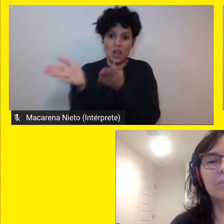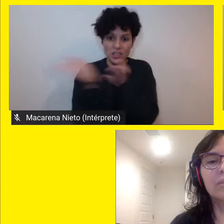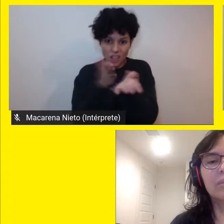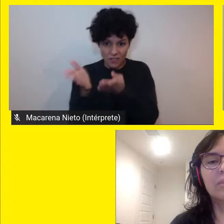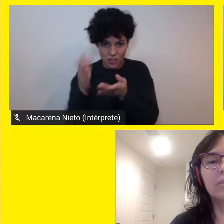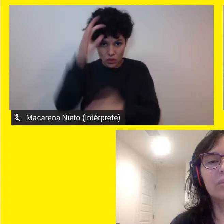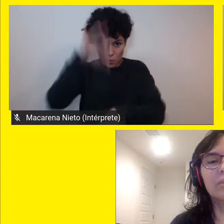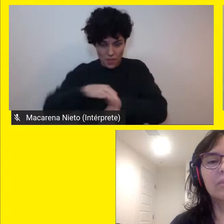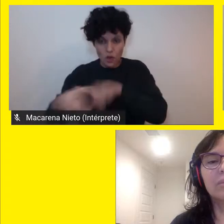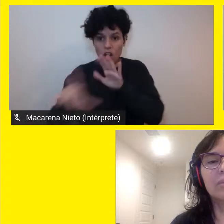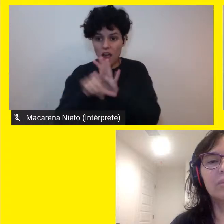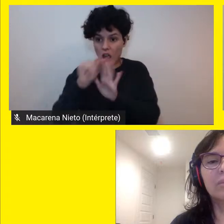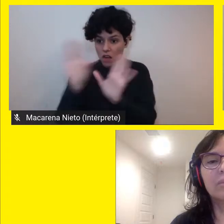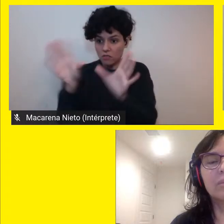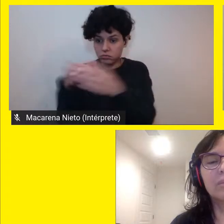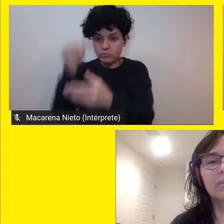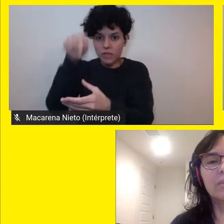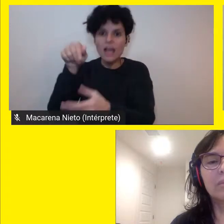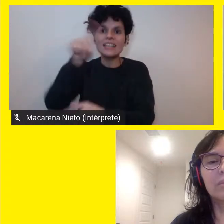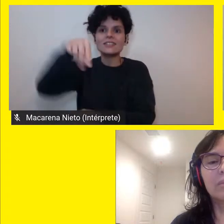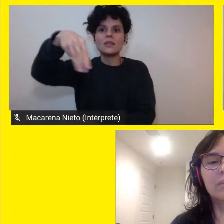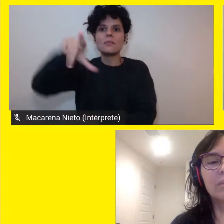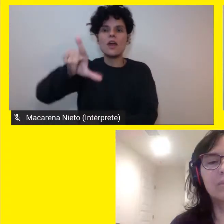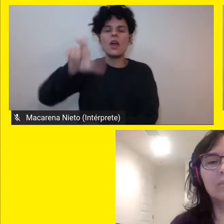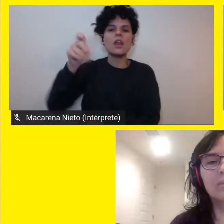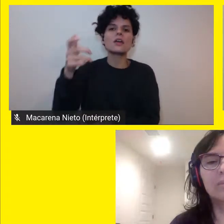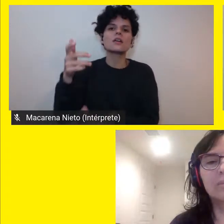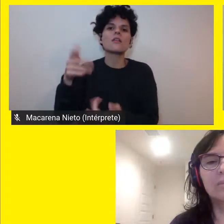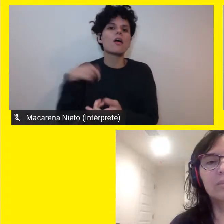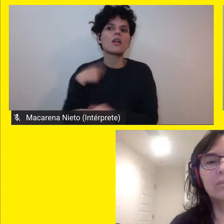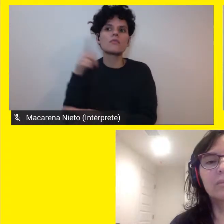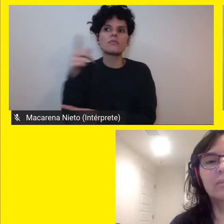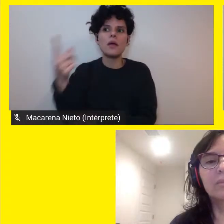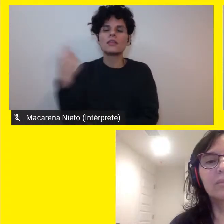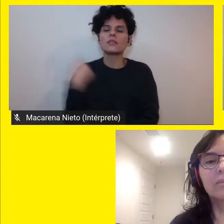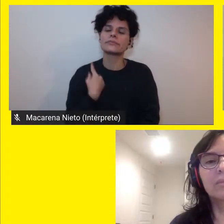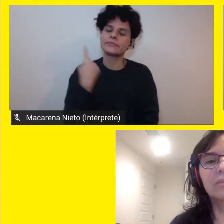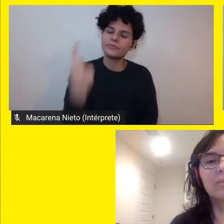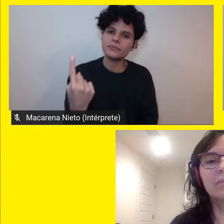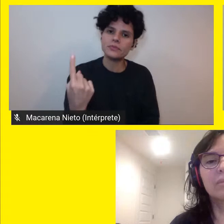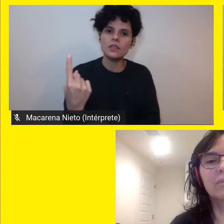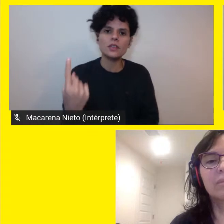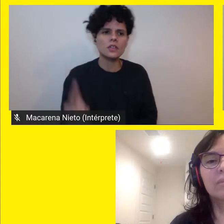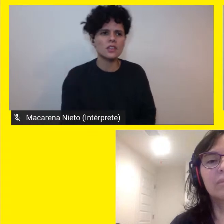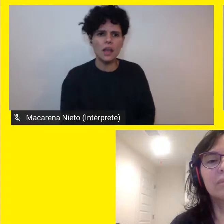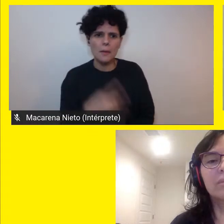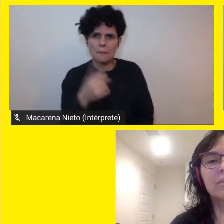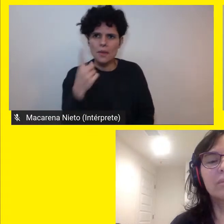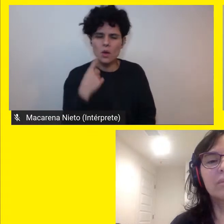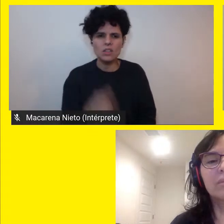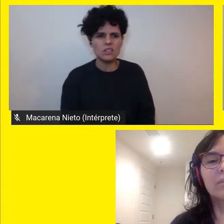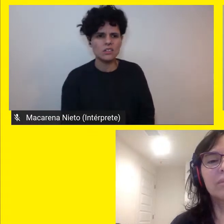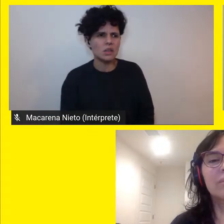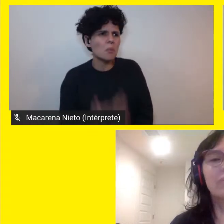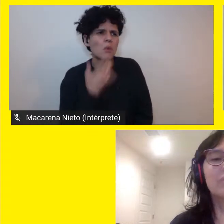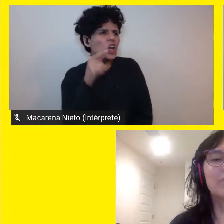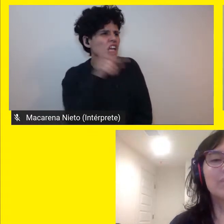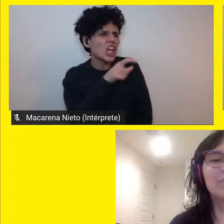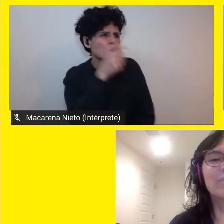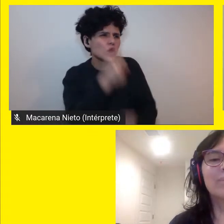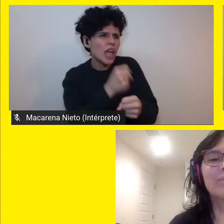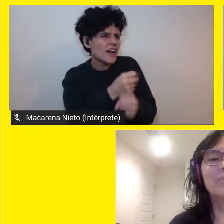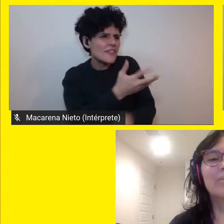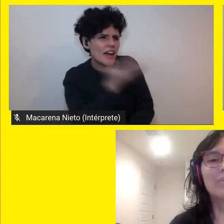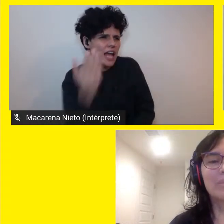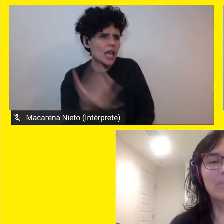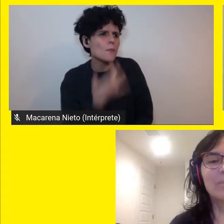legal o donde sea que te envíen, se les sale esto de, bueno, ¿y usted qué hacía ahí? Si es una